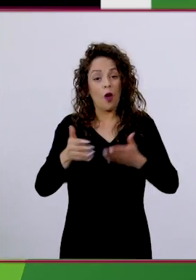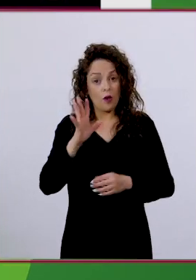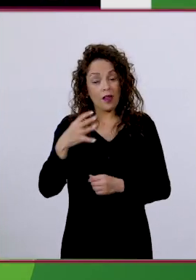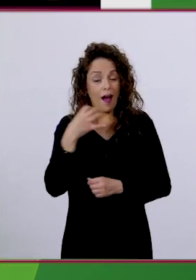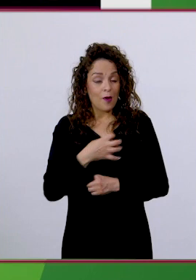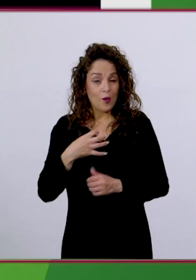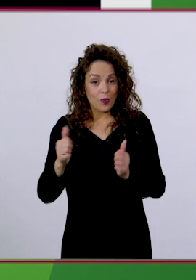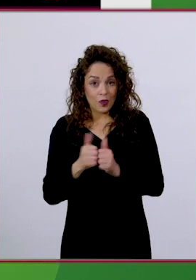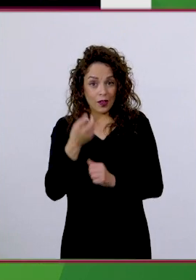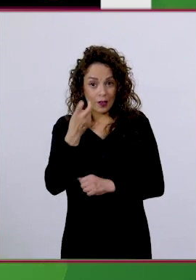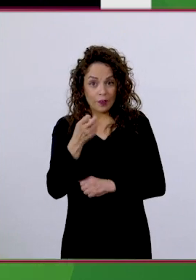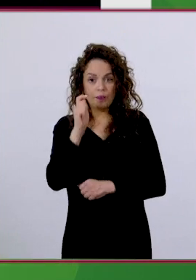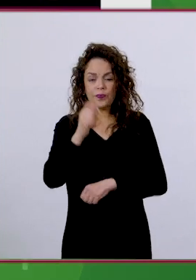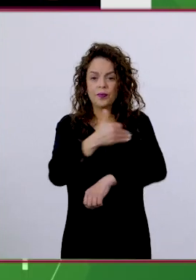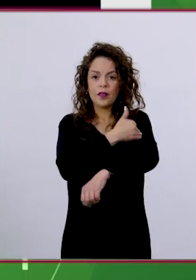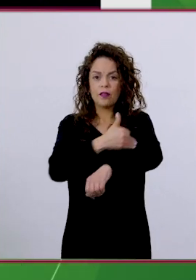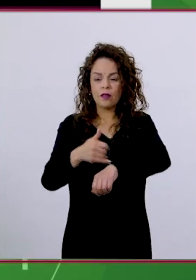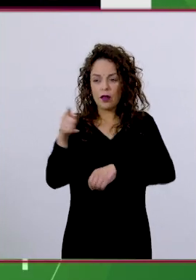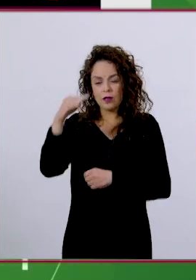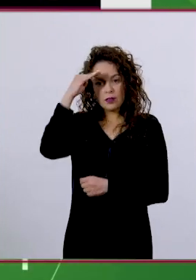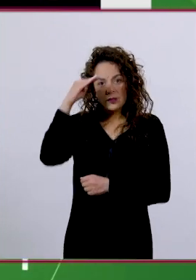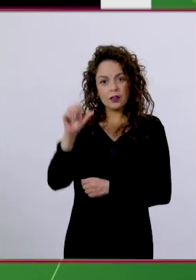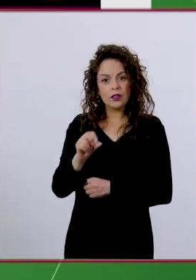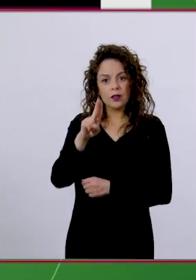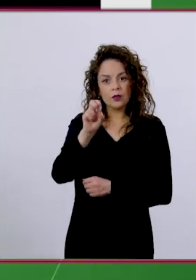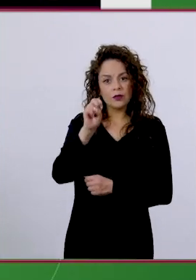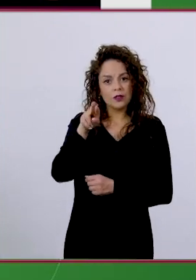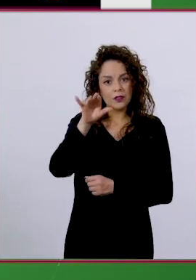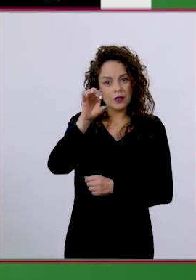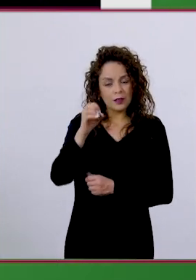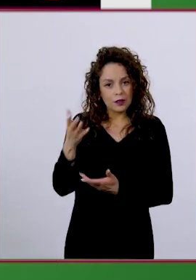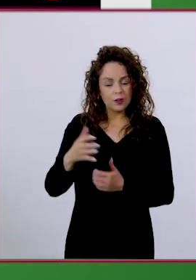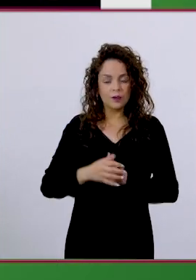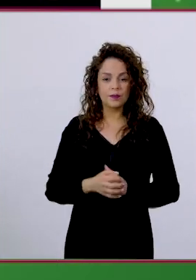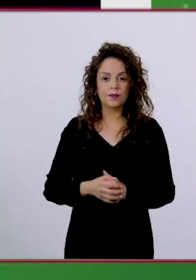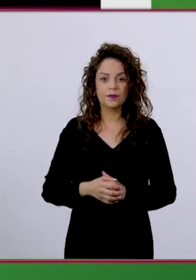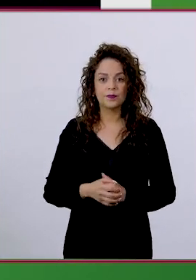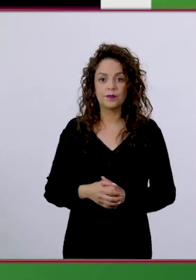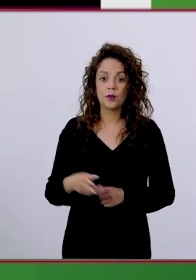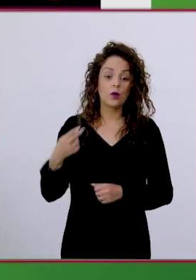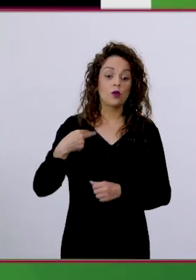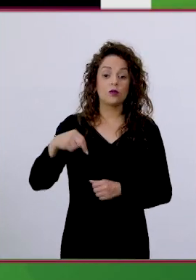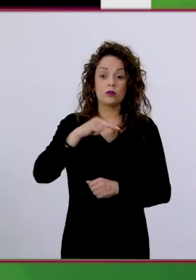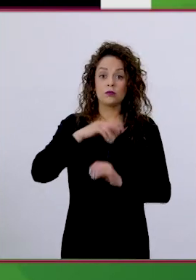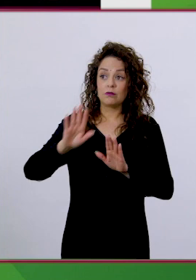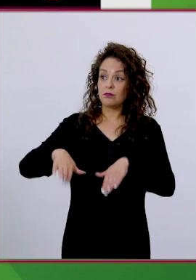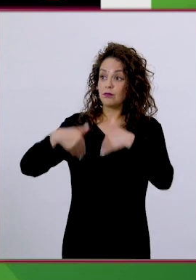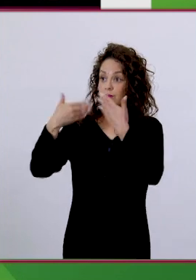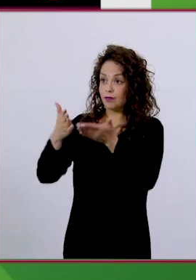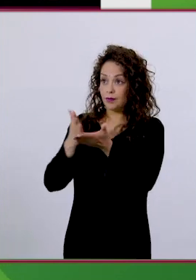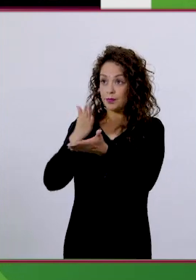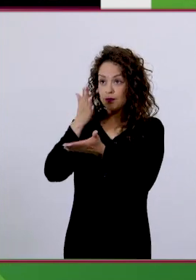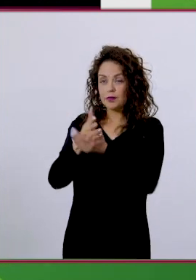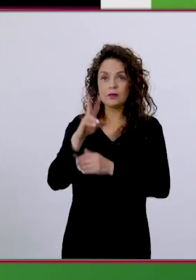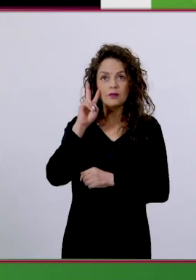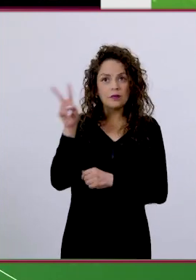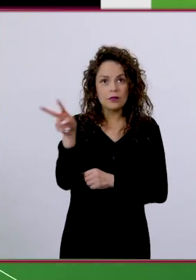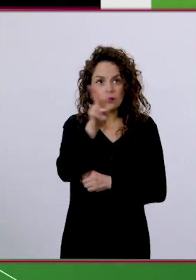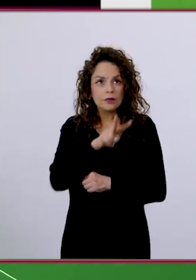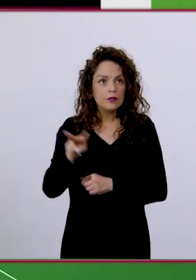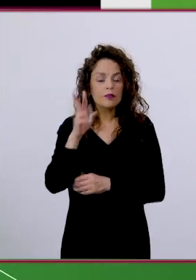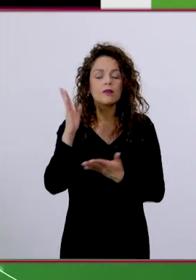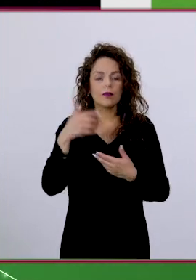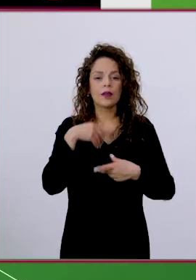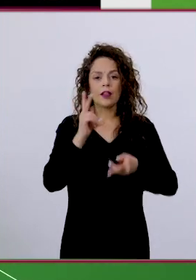es el caso de la familia del señor Ausencio Rojas Grande, ¿no? Entonces nosotros cuando llegamos con ellos, hablamos siempre en ese